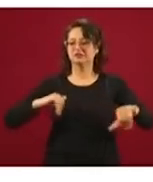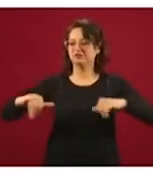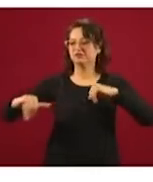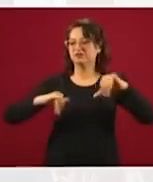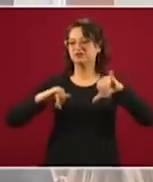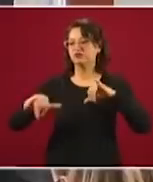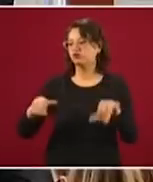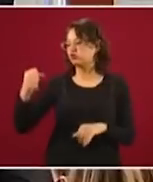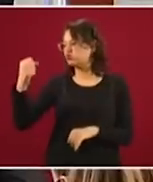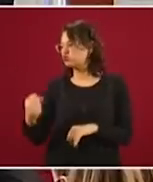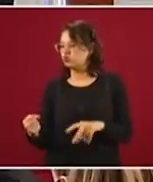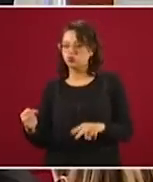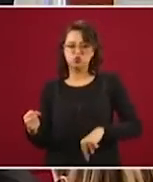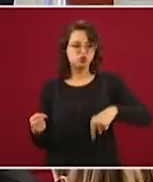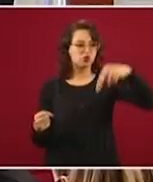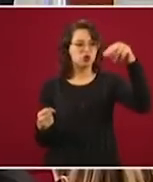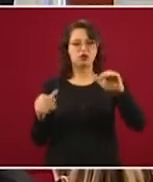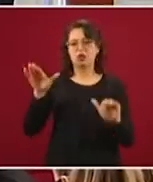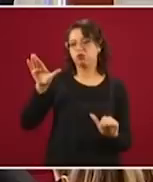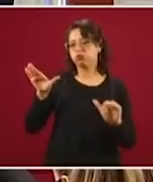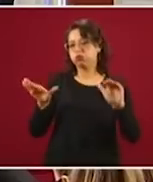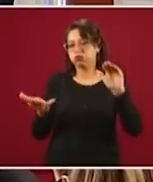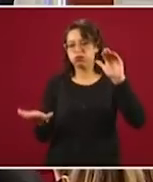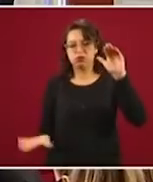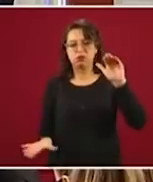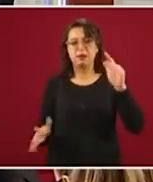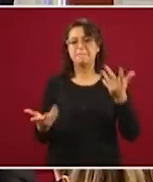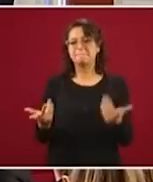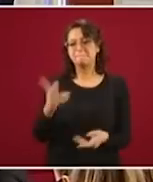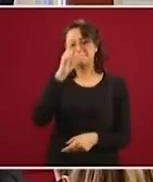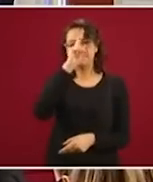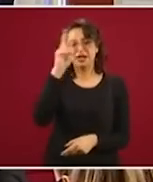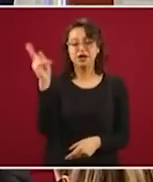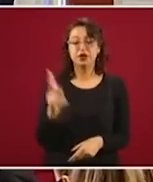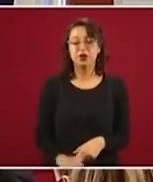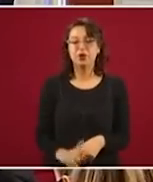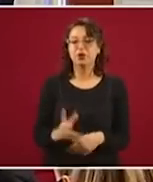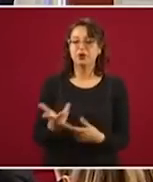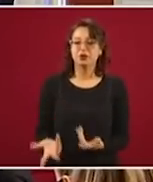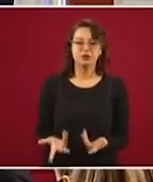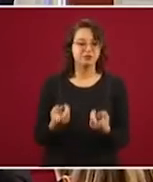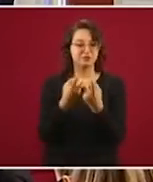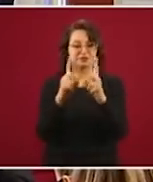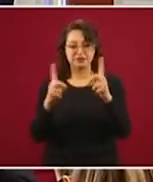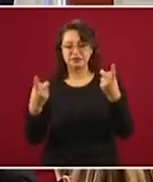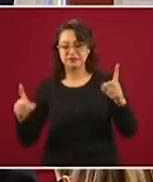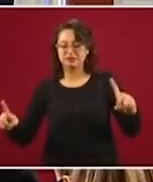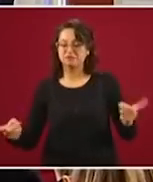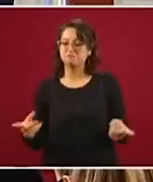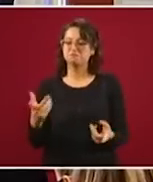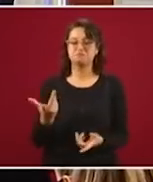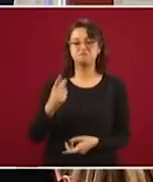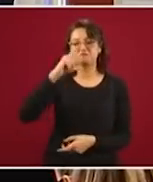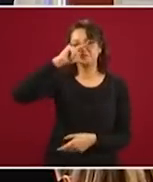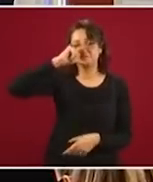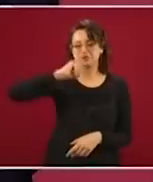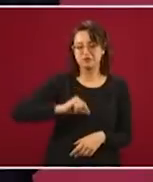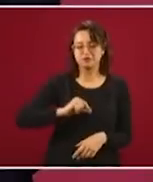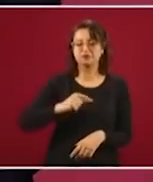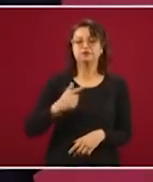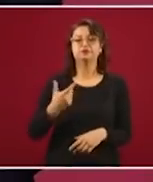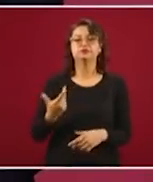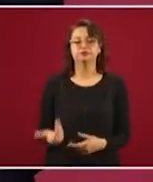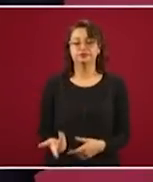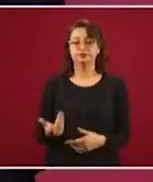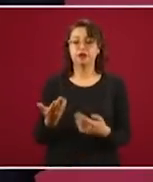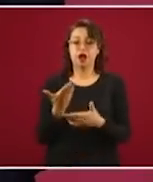geográficas que revelan lo inequitativo, lo desigual que ha sido el desarrollo en este país. Y de ahí la importancia